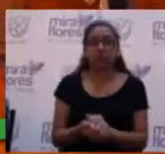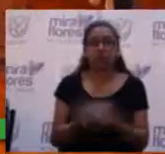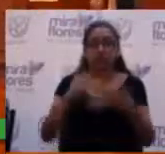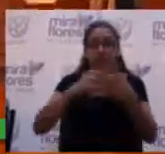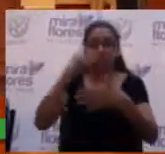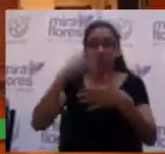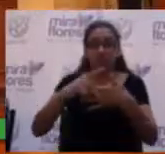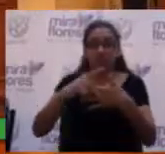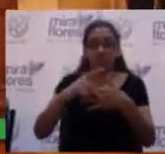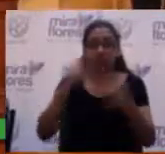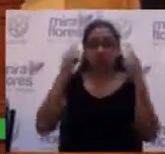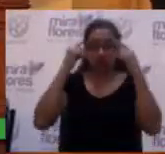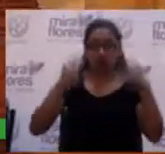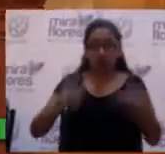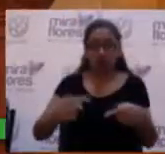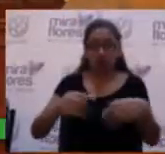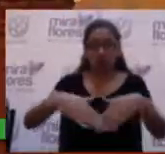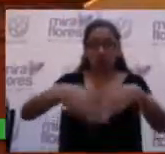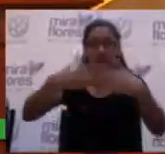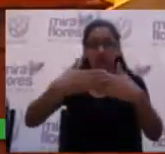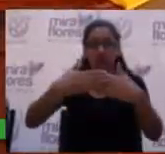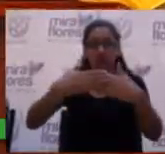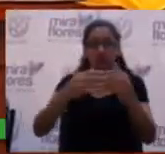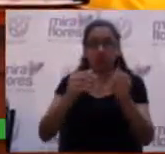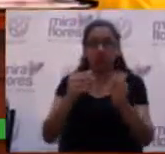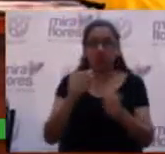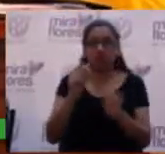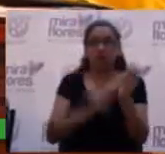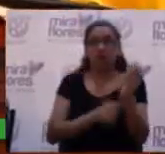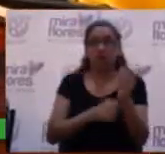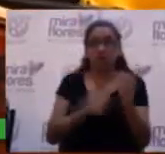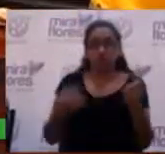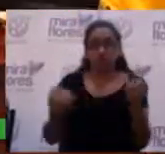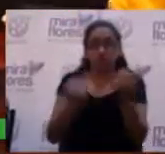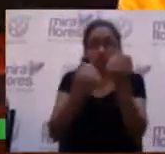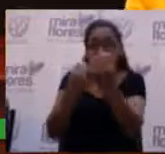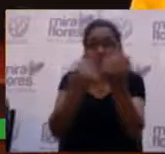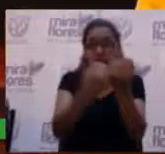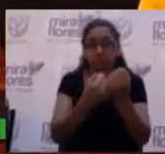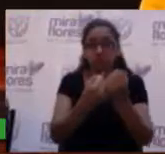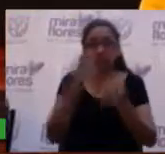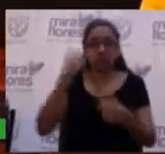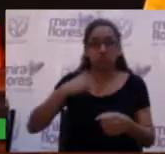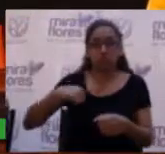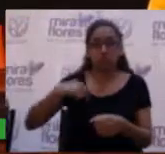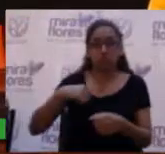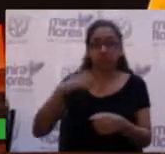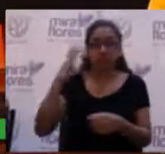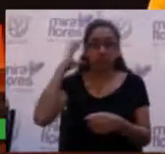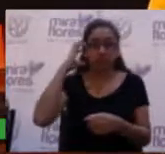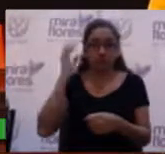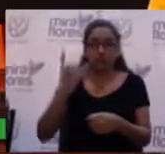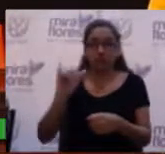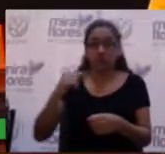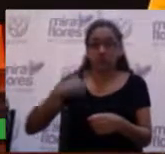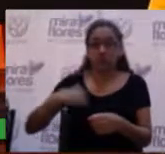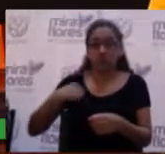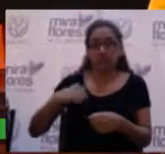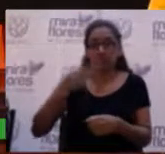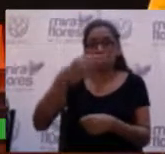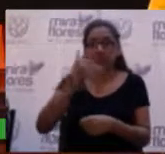Proyecto de acuerdo de consejo que aprueba el convenio de hermanamiento y apoyo mutuo entre la Municipalidad de Miraflores y la Municipalidad Provincial